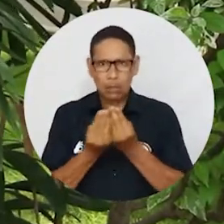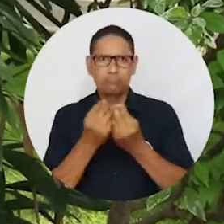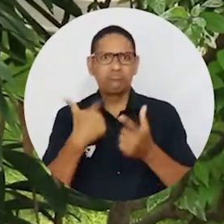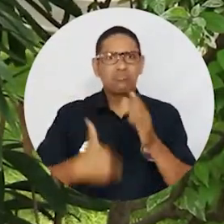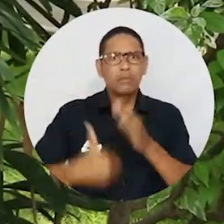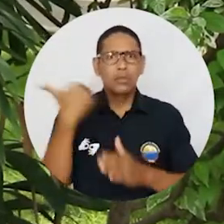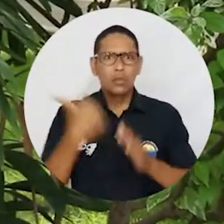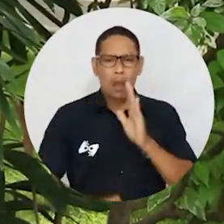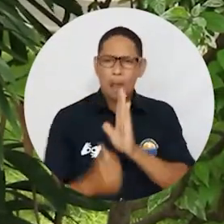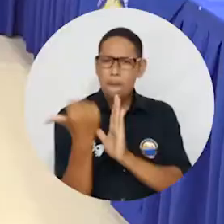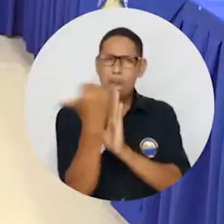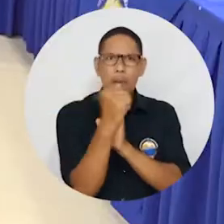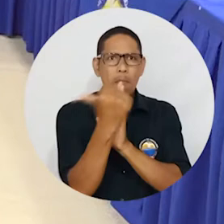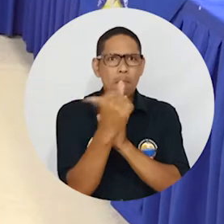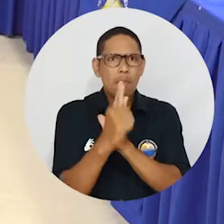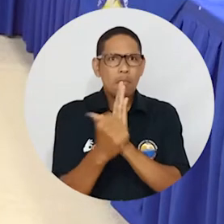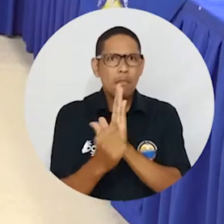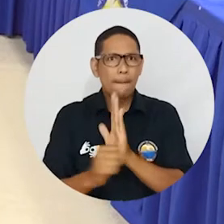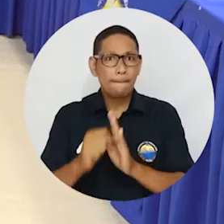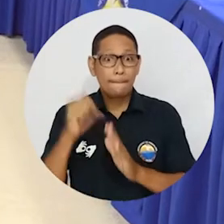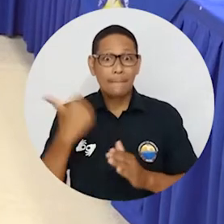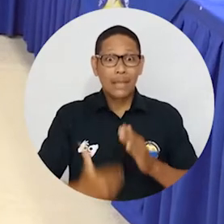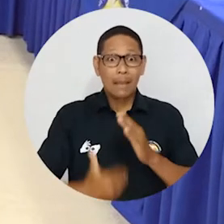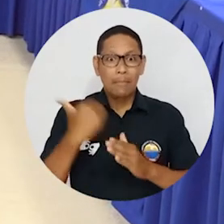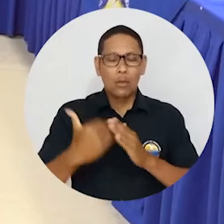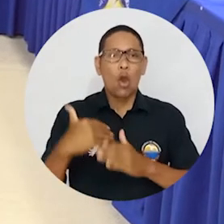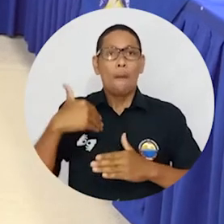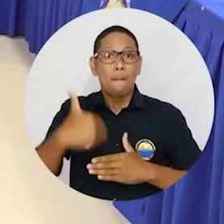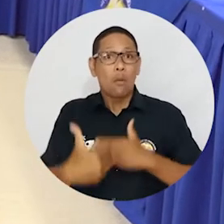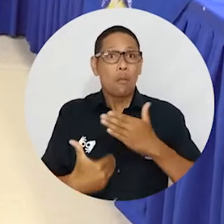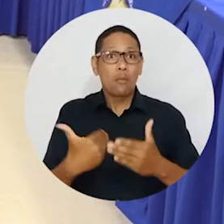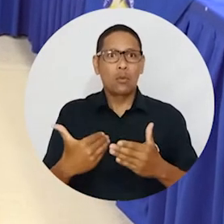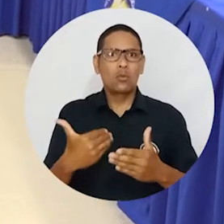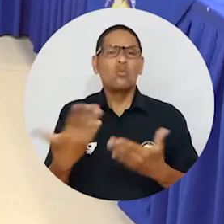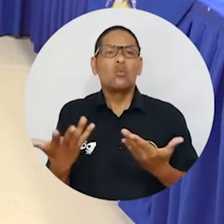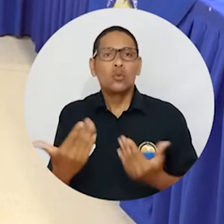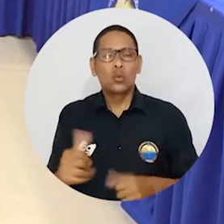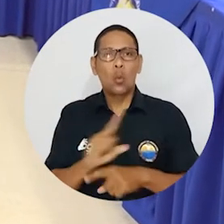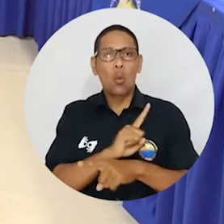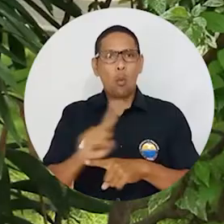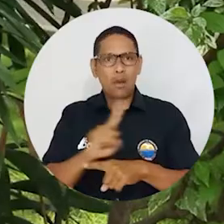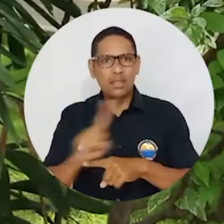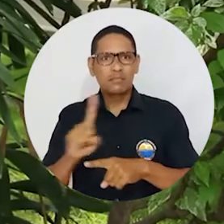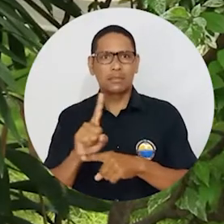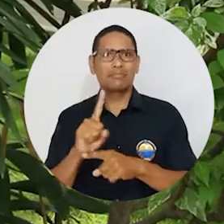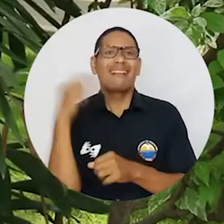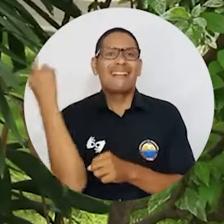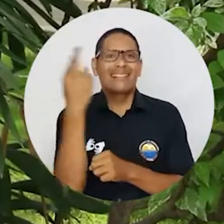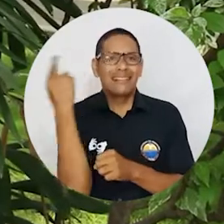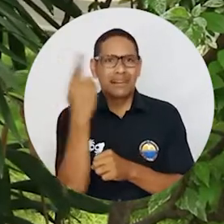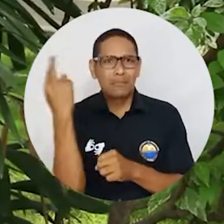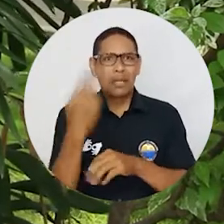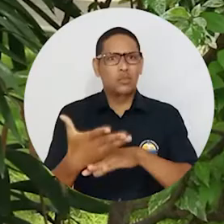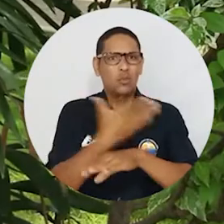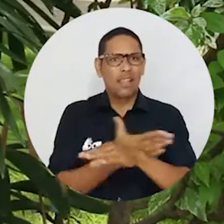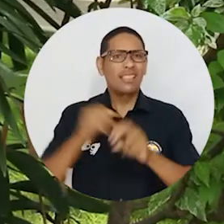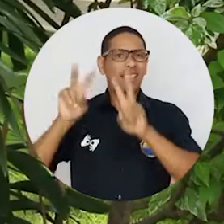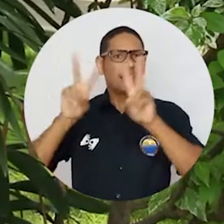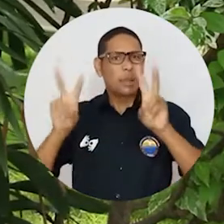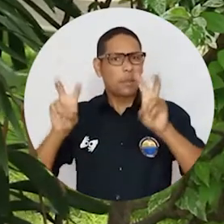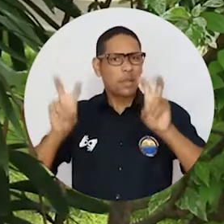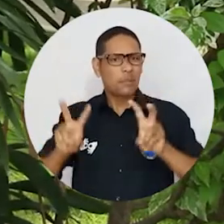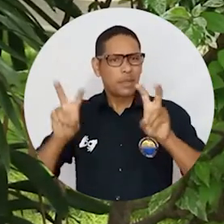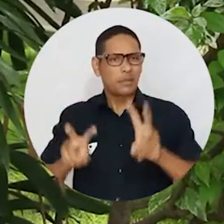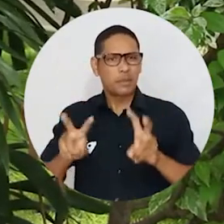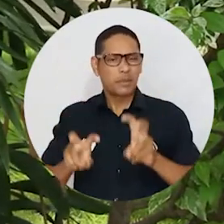un cronograma donde empezamos el retorno gradual con una semana de revisión académica de lo que hemos visto